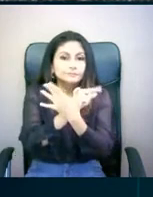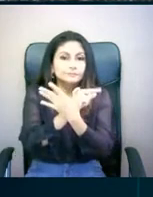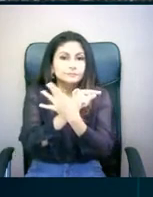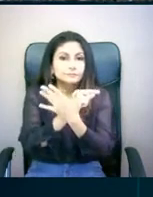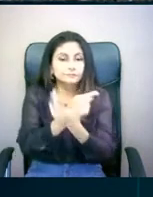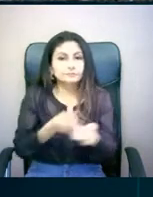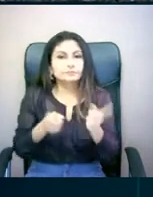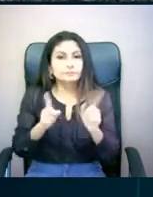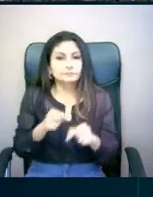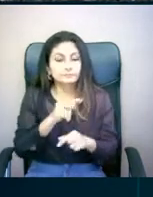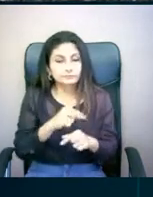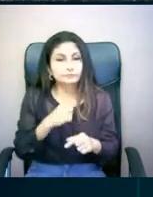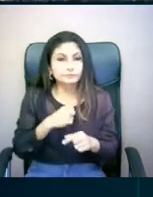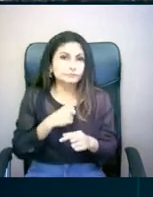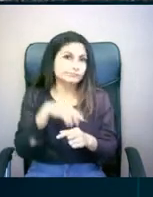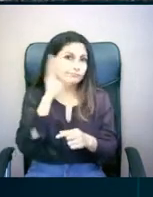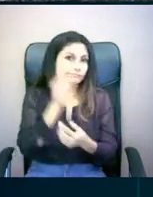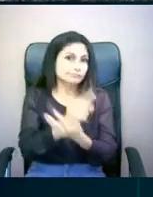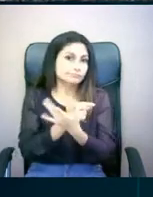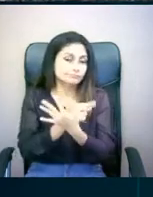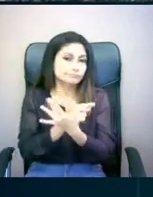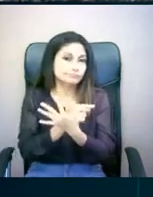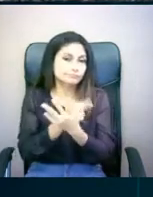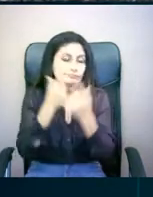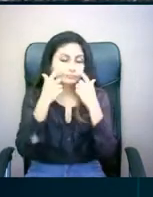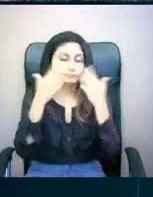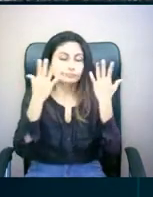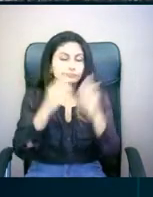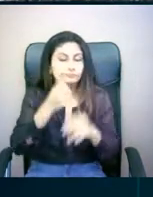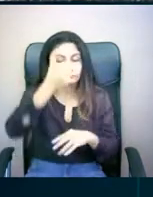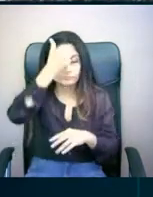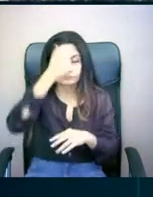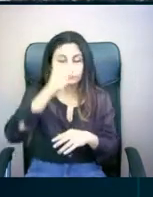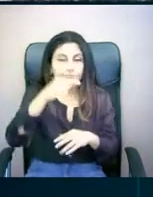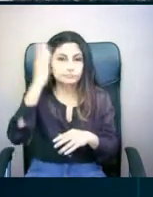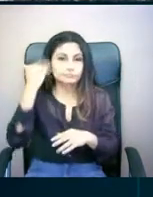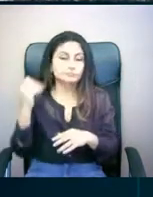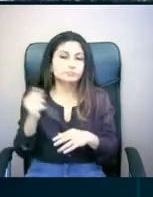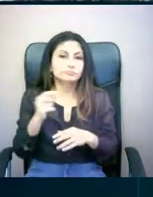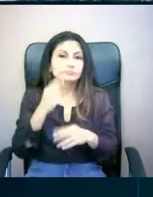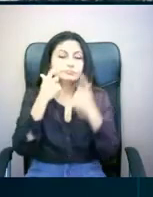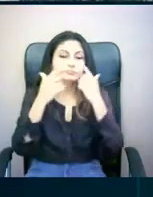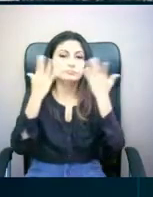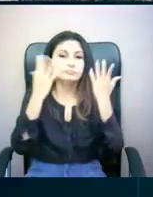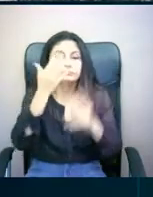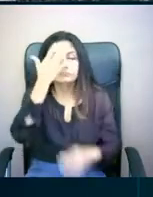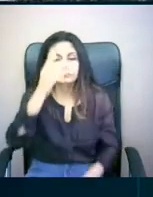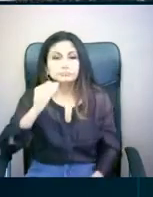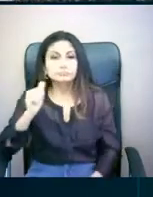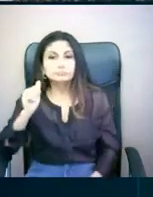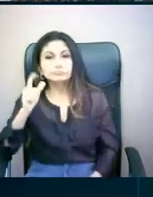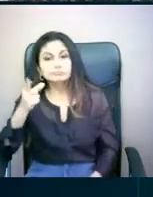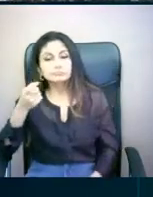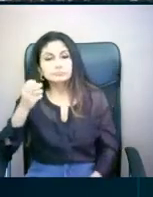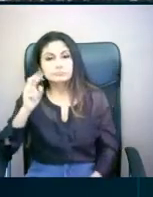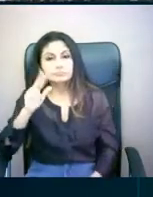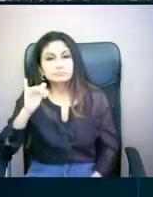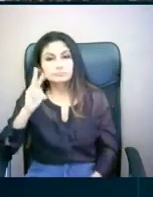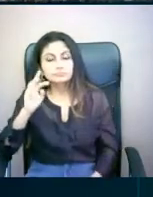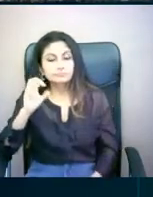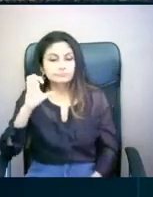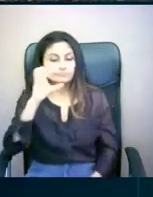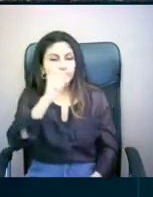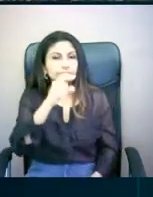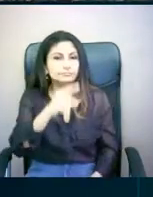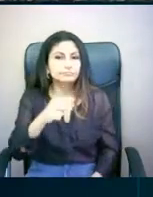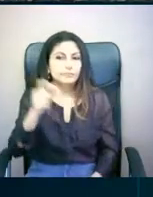más plataformas, solo pues que Twitter es, digamos, uno de los pioneros, de los más conocidos, dado que son algoritmos que detecta cuál es el comportamiento, qué es lo